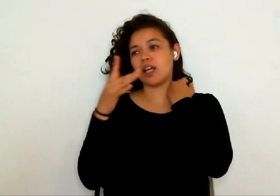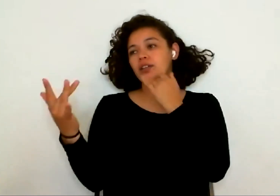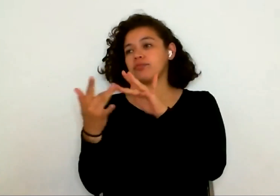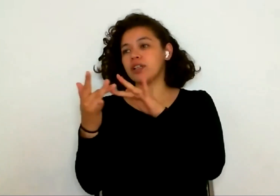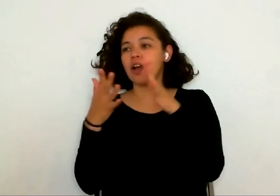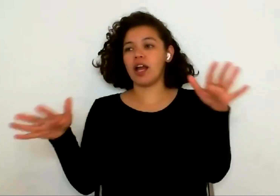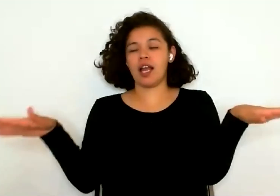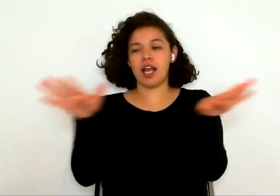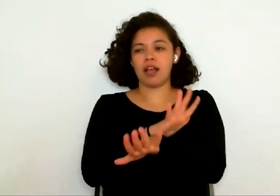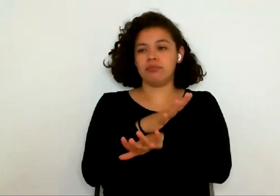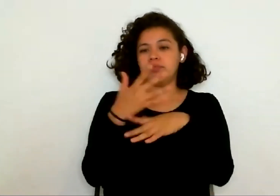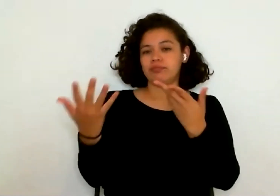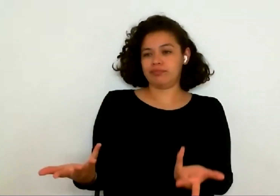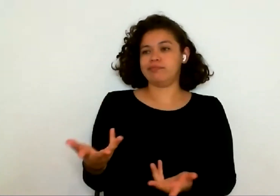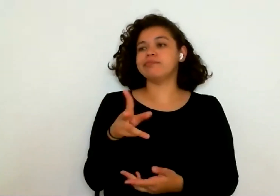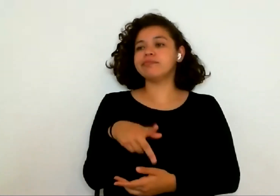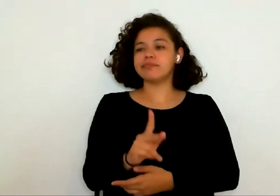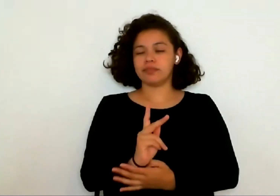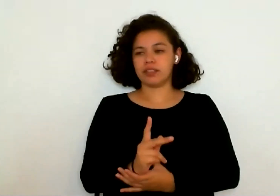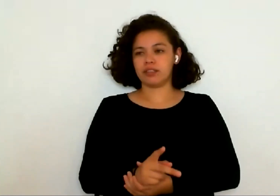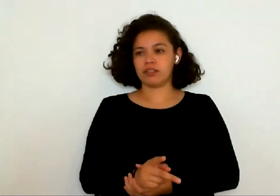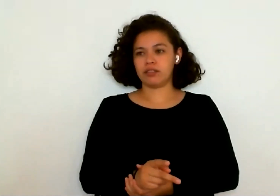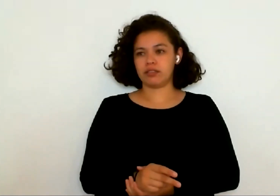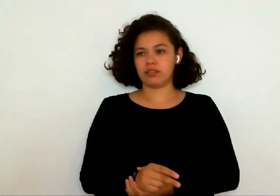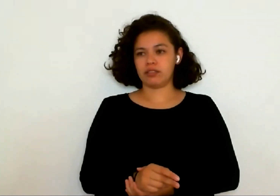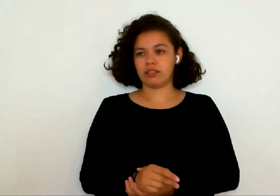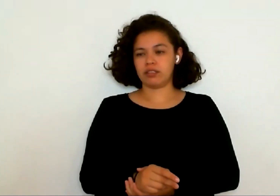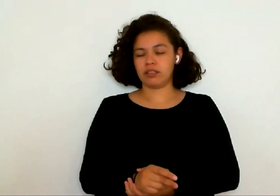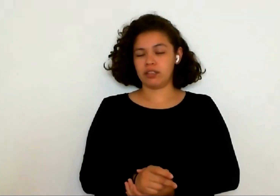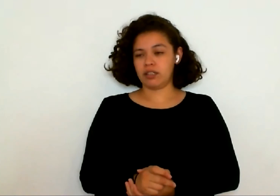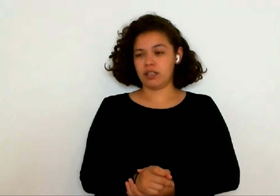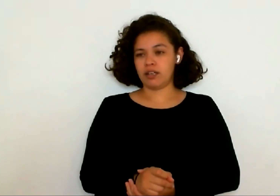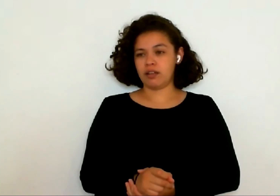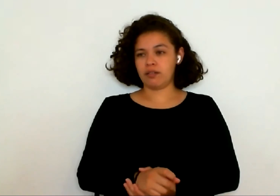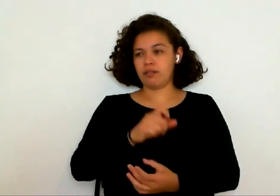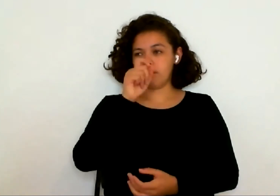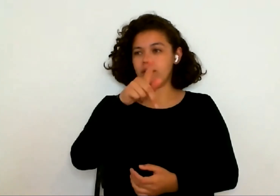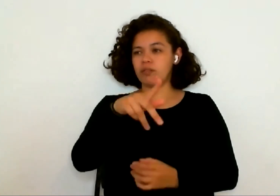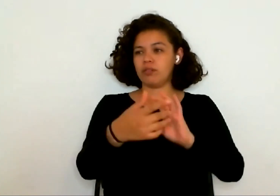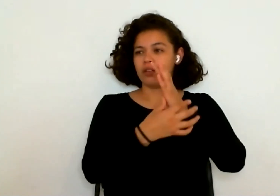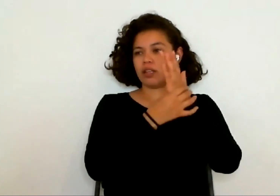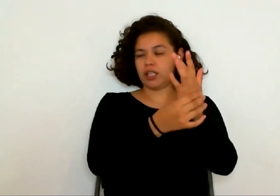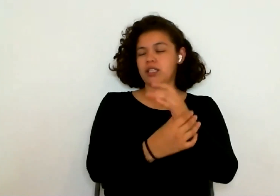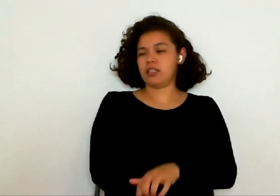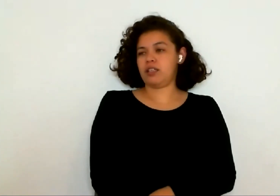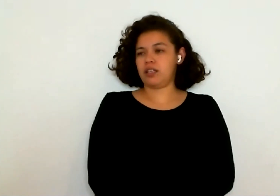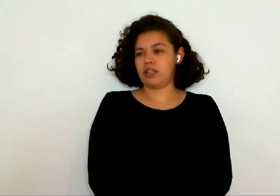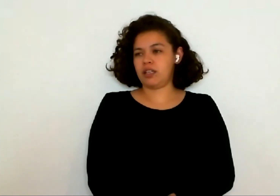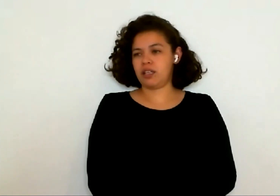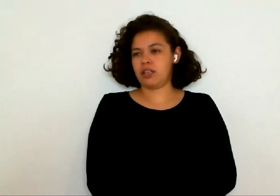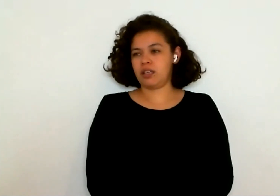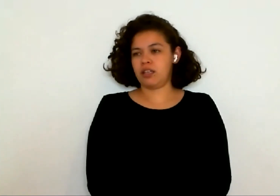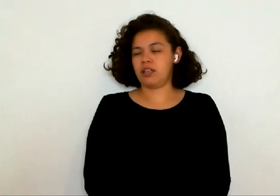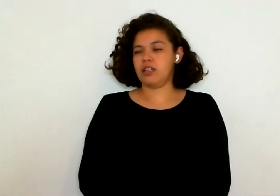cambios, ¿no? Sin embargo, es como tú lo señalas, importante derivado de que no podemos llegar